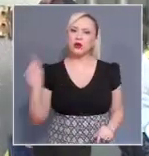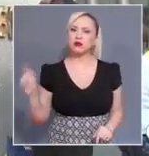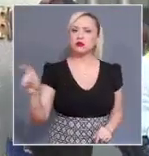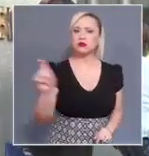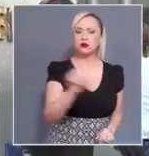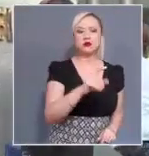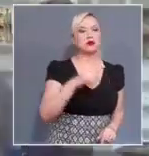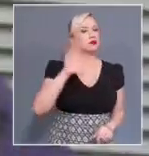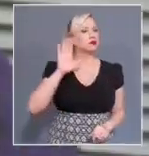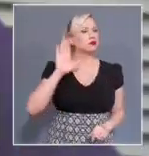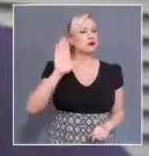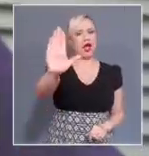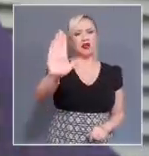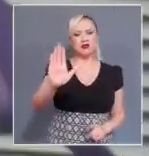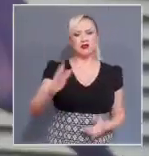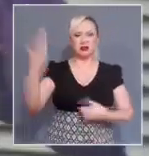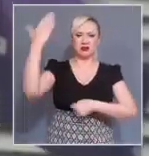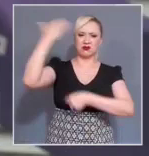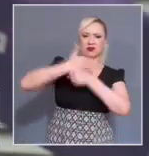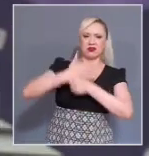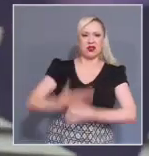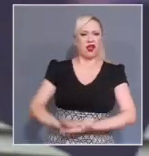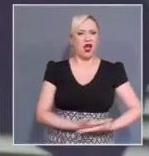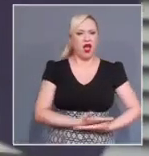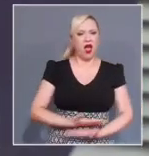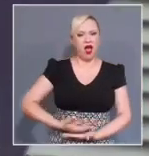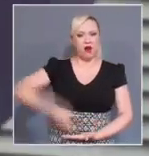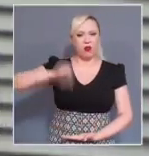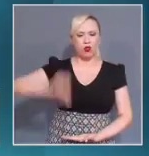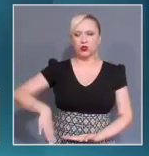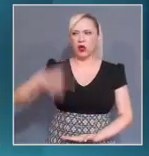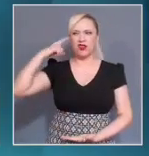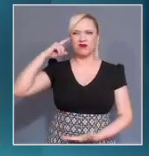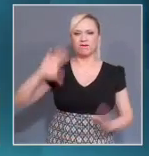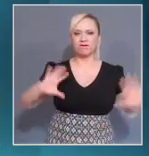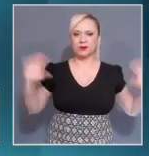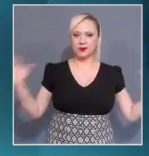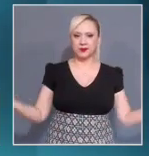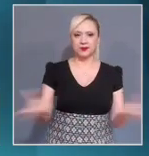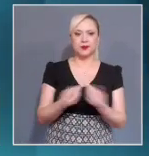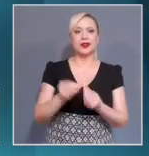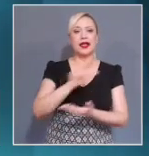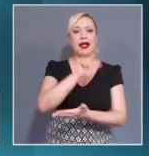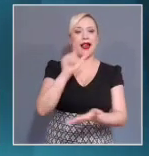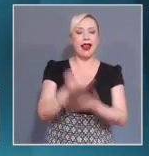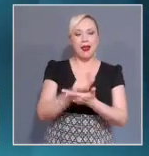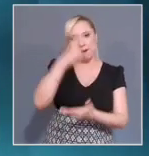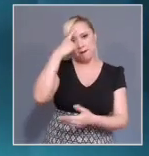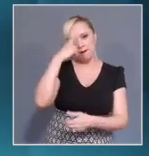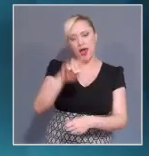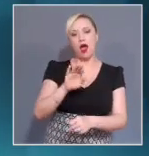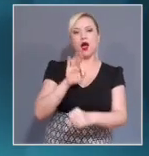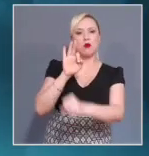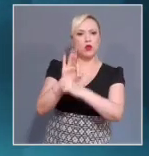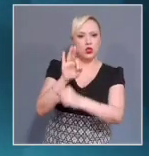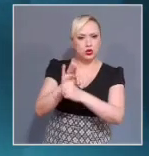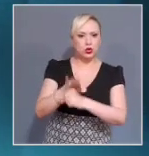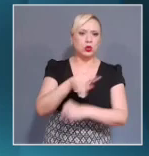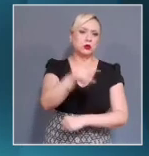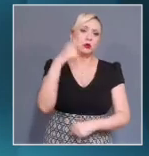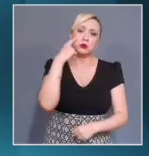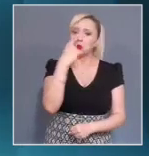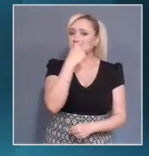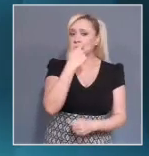aborto, pues juntas pueden construir políticas públicas que aseguren un aborto libre, seguro y gratuito para todas las mujeres del